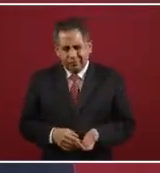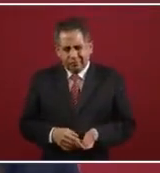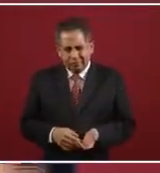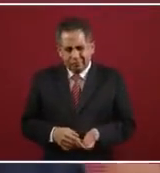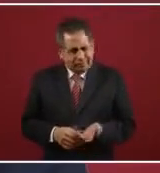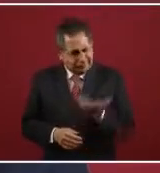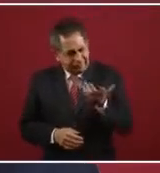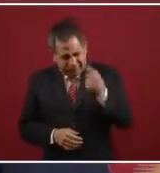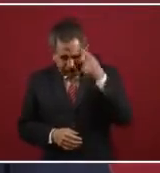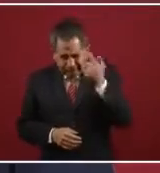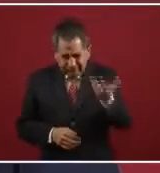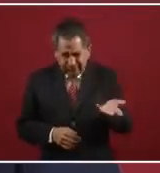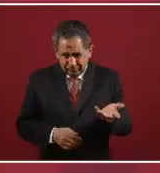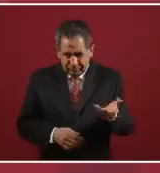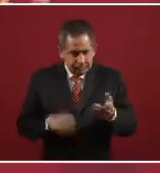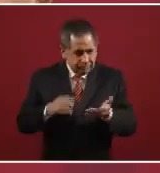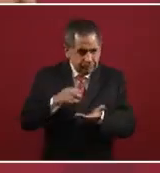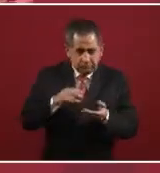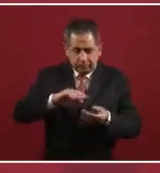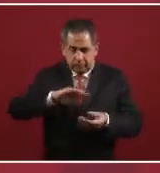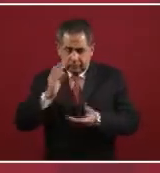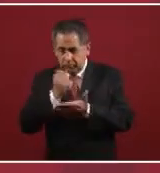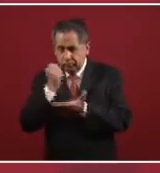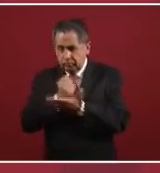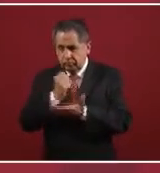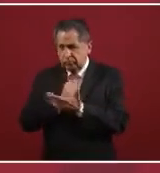Es decir, que se le traspapeló.